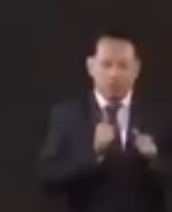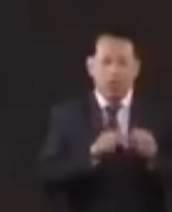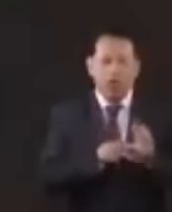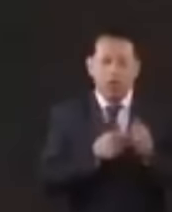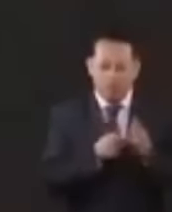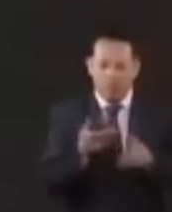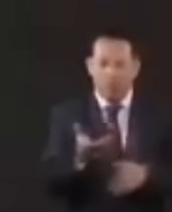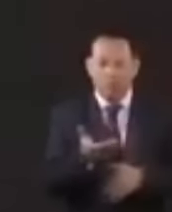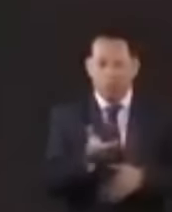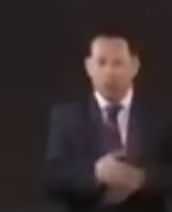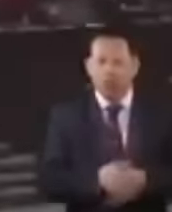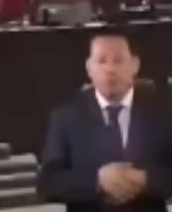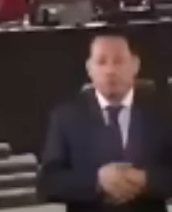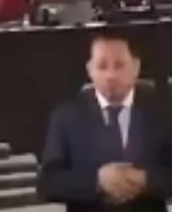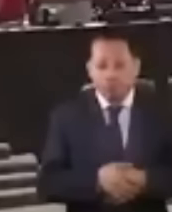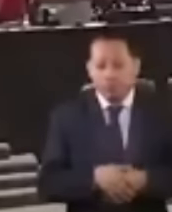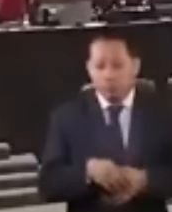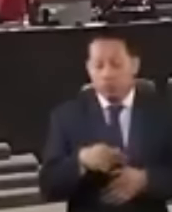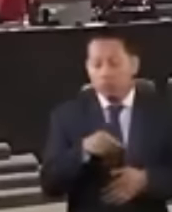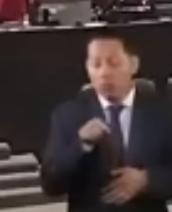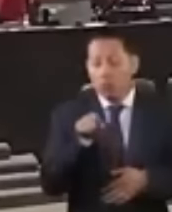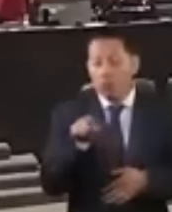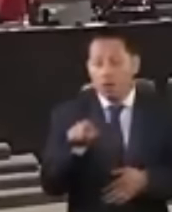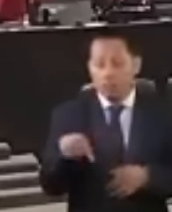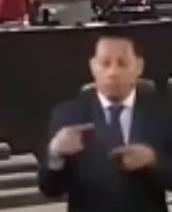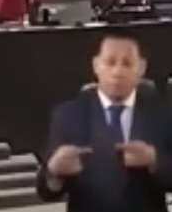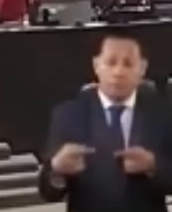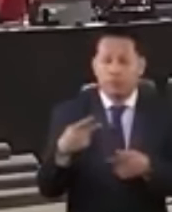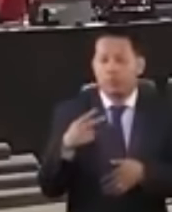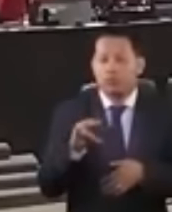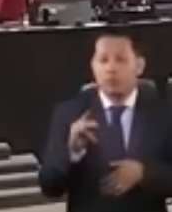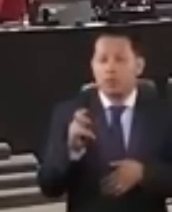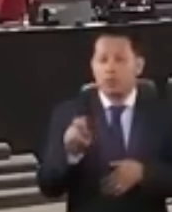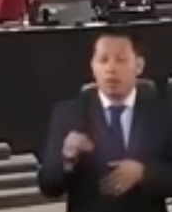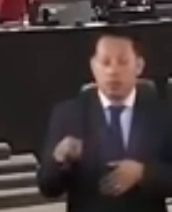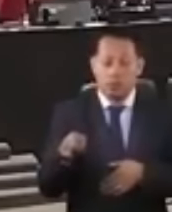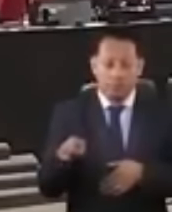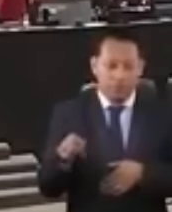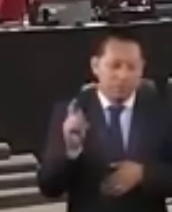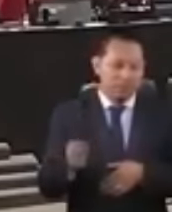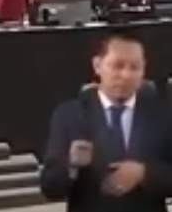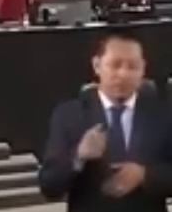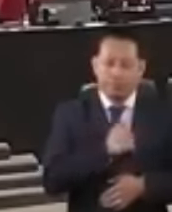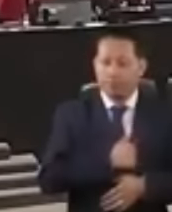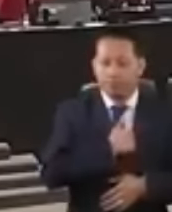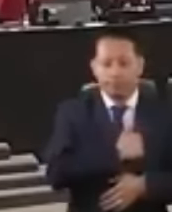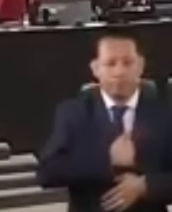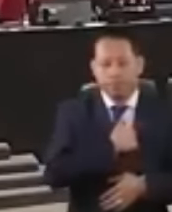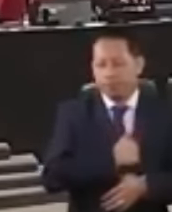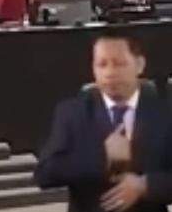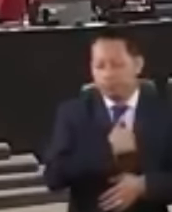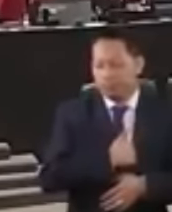volverán a hacer. Esta oposición que nosotros tenemos, lamentablemente, es en